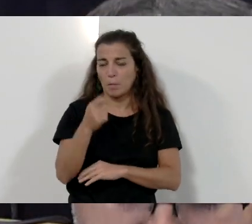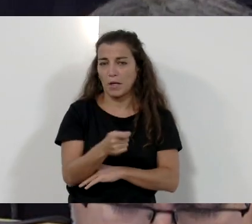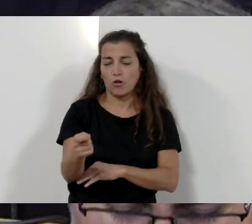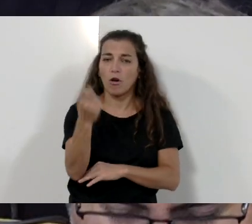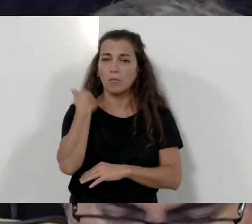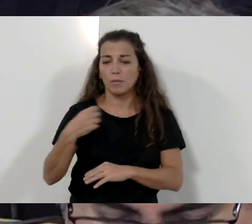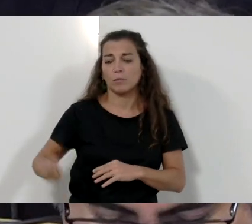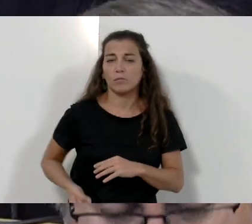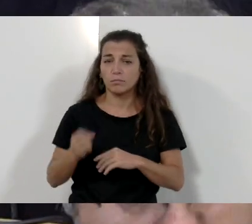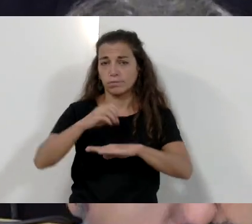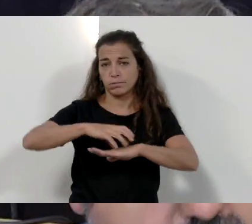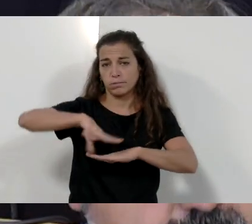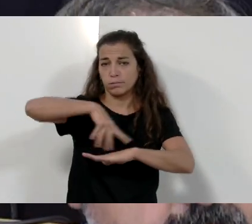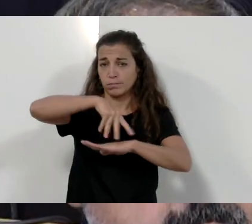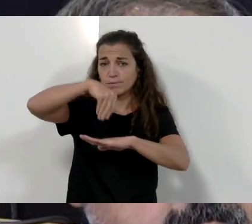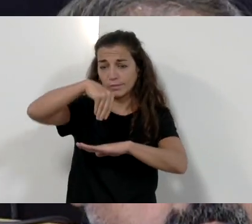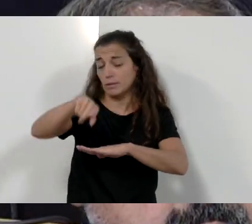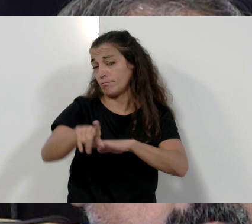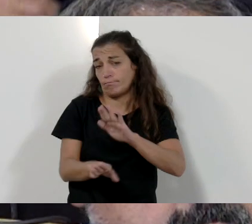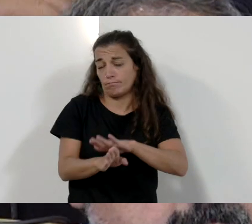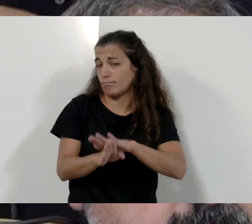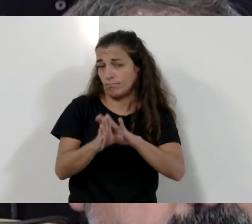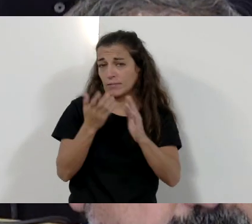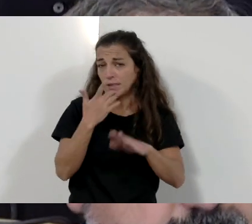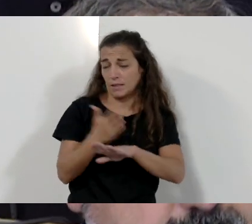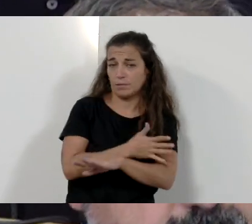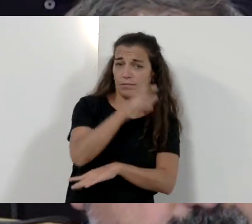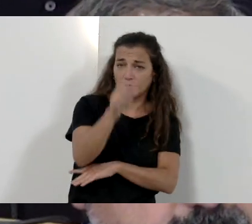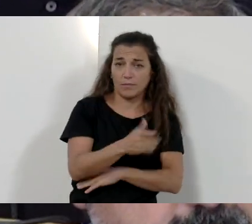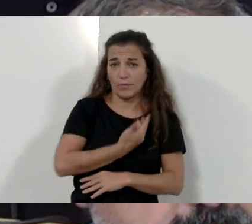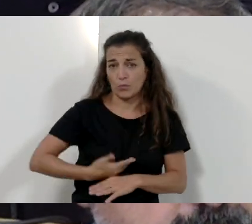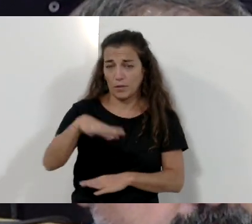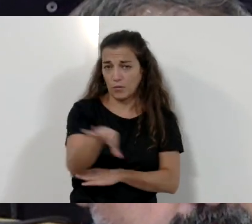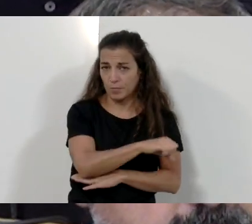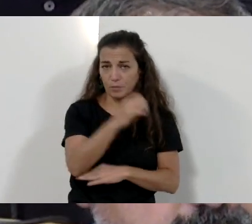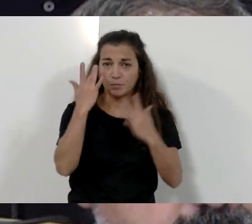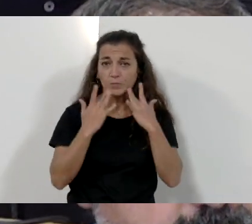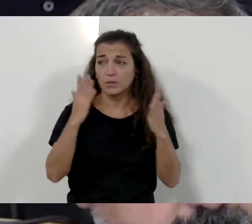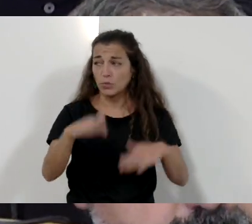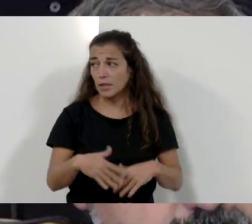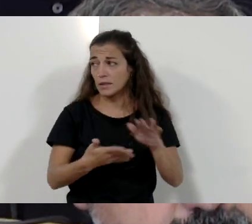los servicios municipales, no solo para limpiar, sino para detectar esas infracciones.